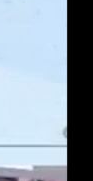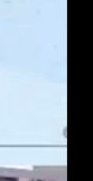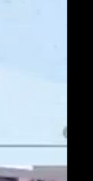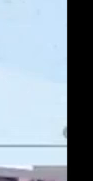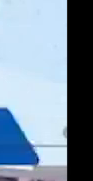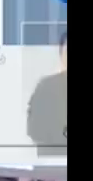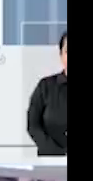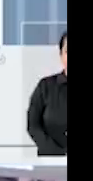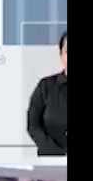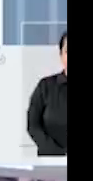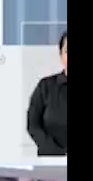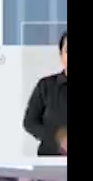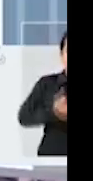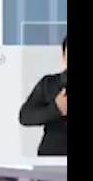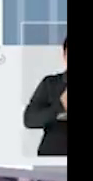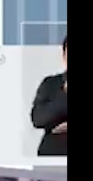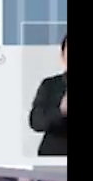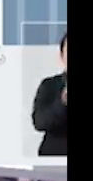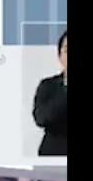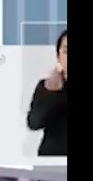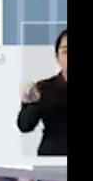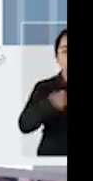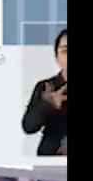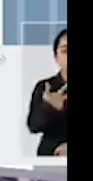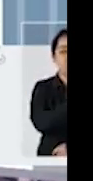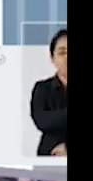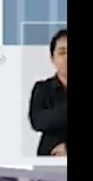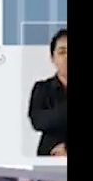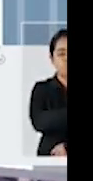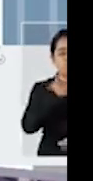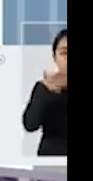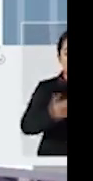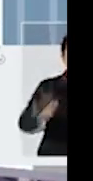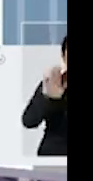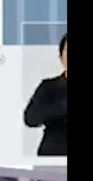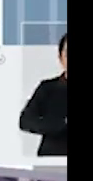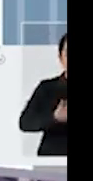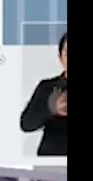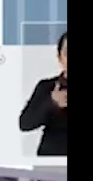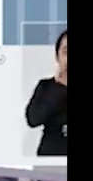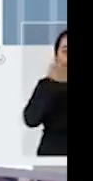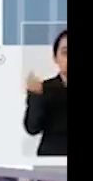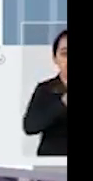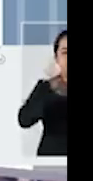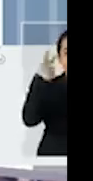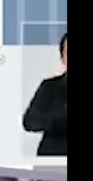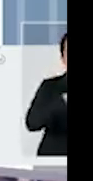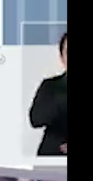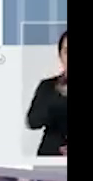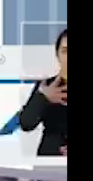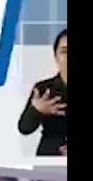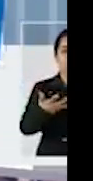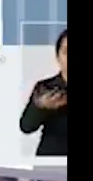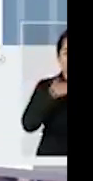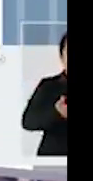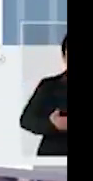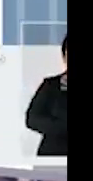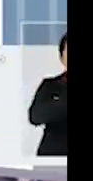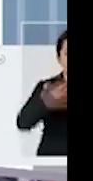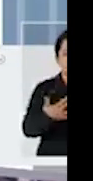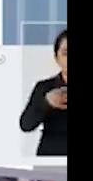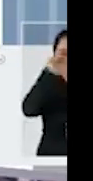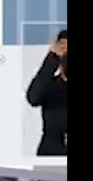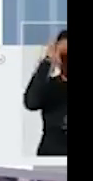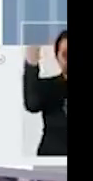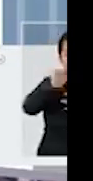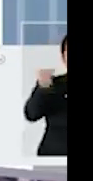centros vacunatorios y se vacunen contra la influenza y el COVID-19. Sí, mira, yo quería hacer un poco como,